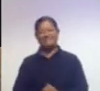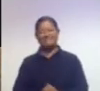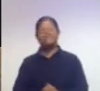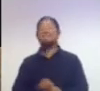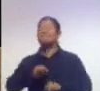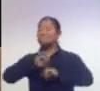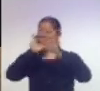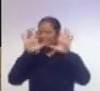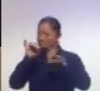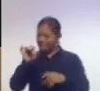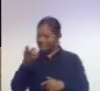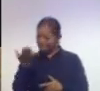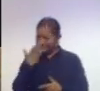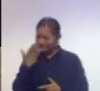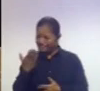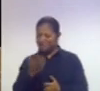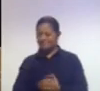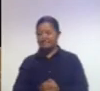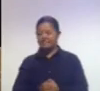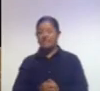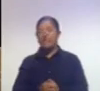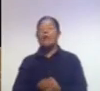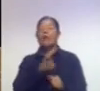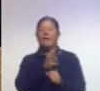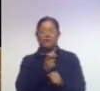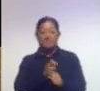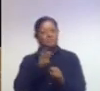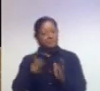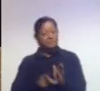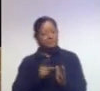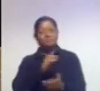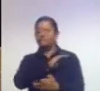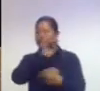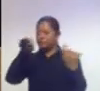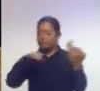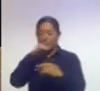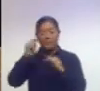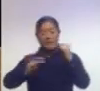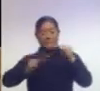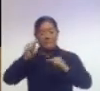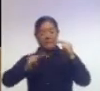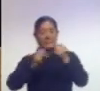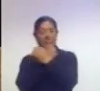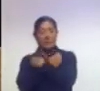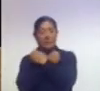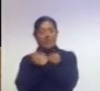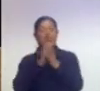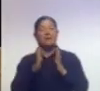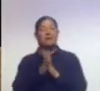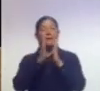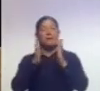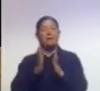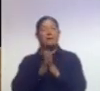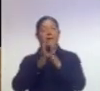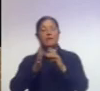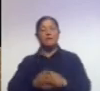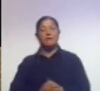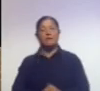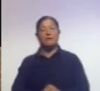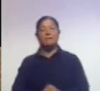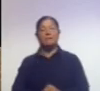Gracias. Bueno, pues reitero la invitación a todos los niveles educativos a que participen en esta Expociencias